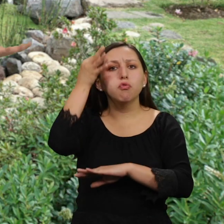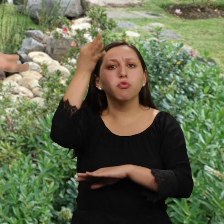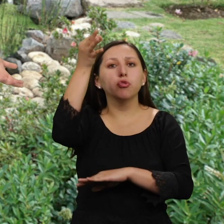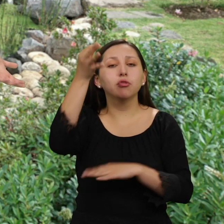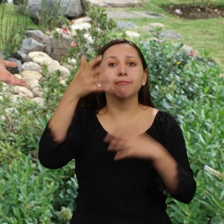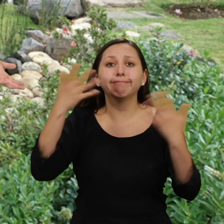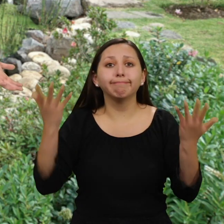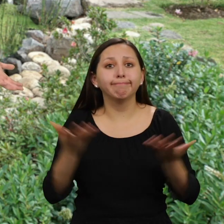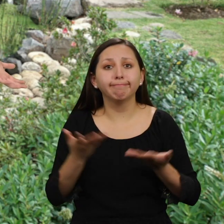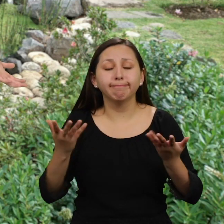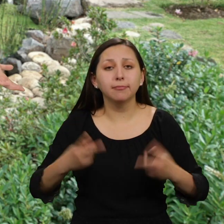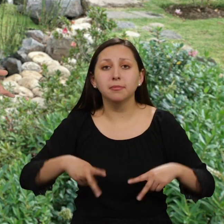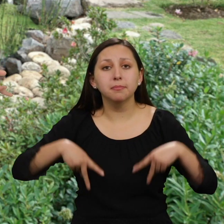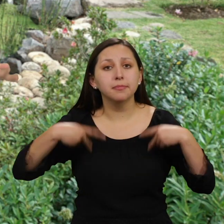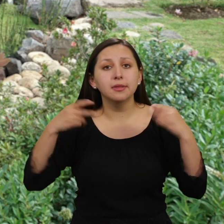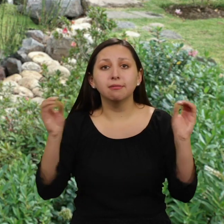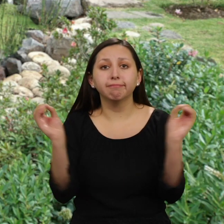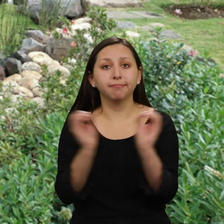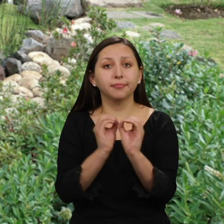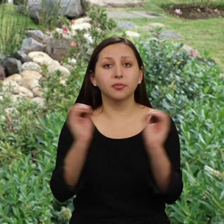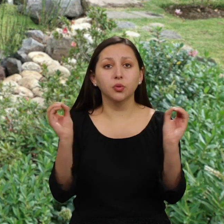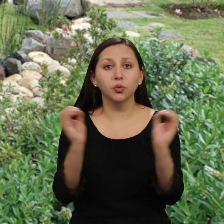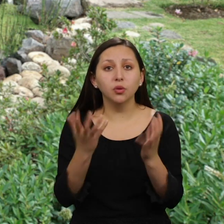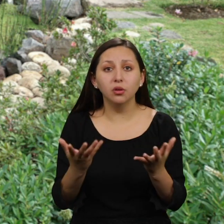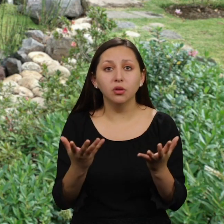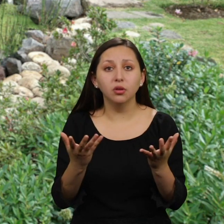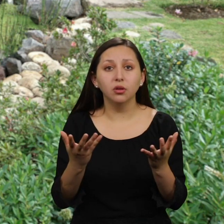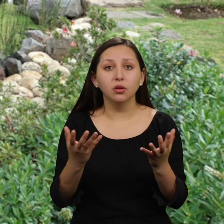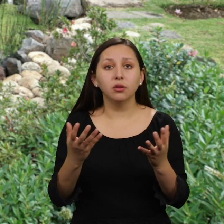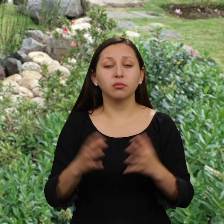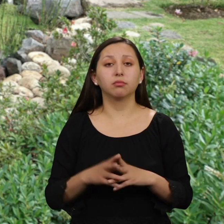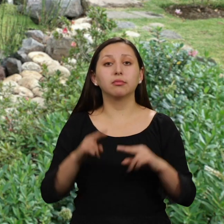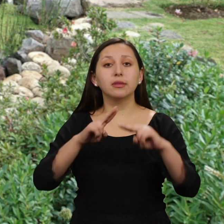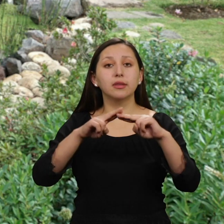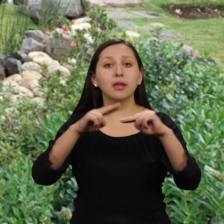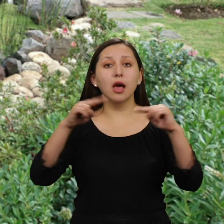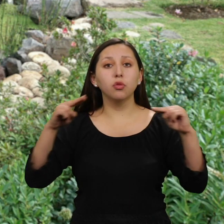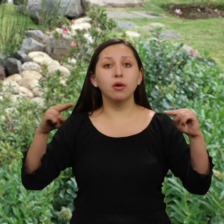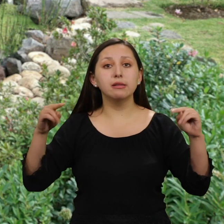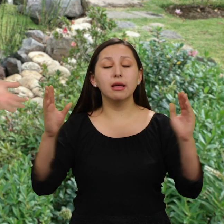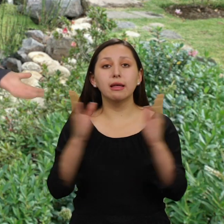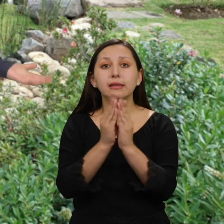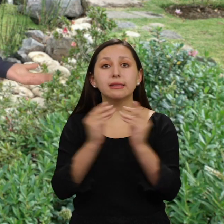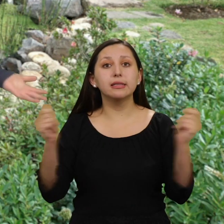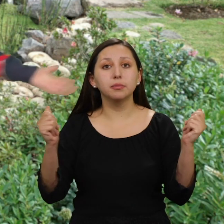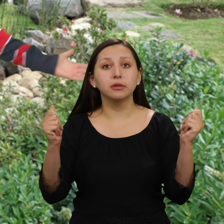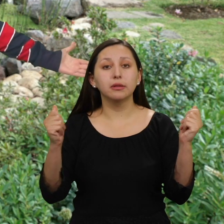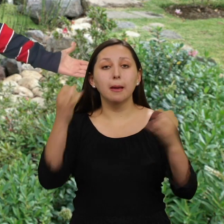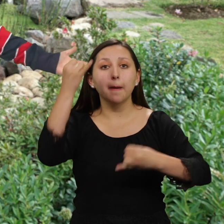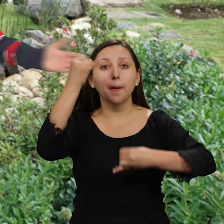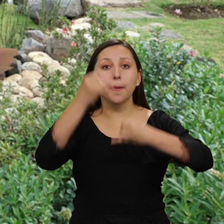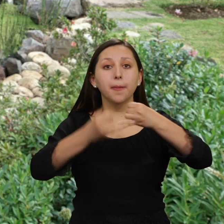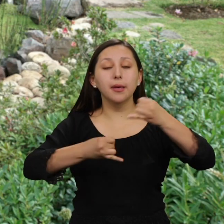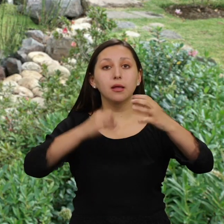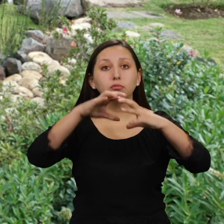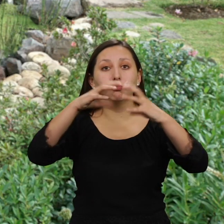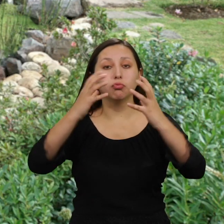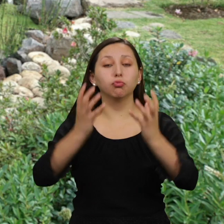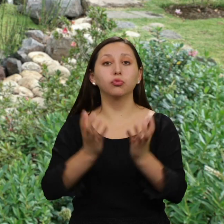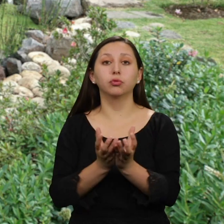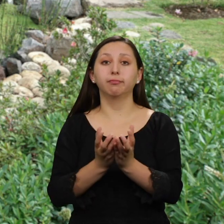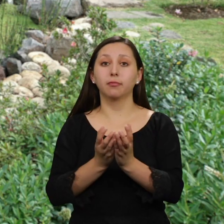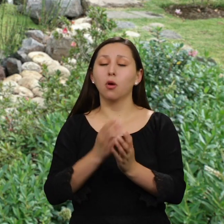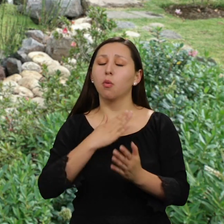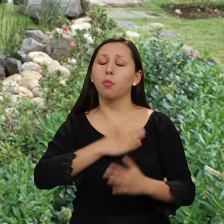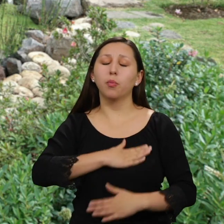pasar cosas terribles Van a hacer que nuestro planeta deje de existir la naturaleza Y ahí podría ser el fin de todo Así que, por favor,